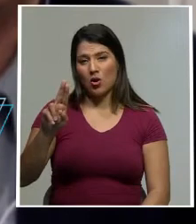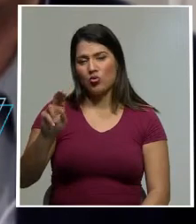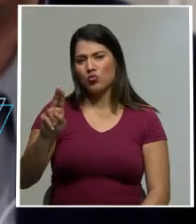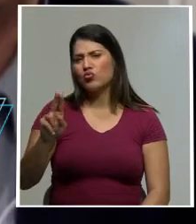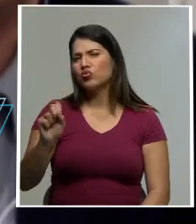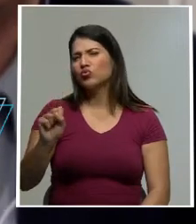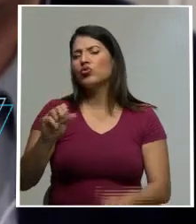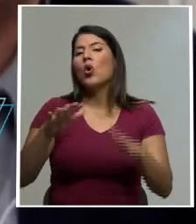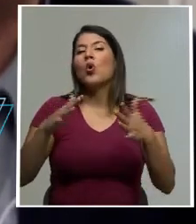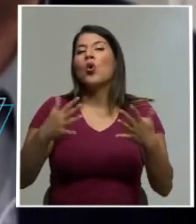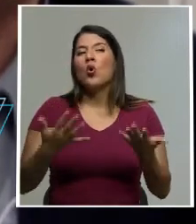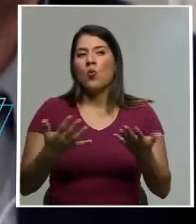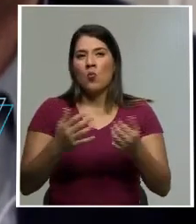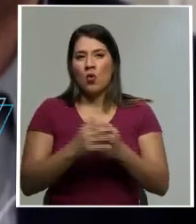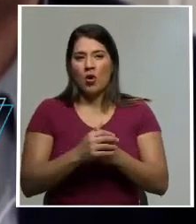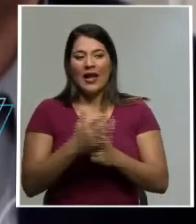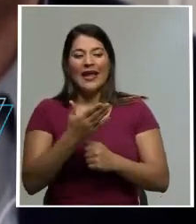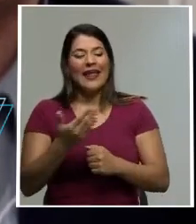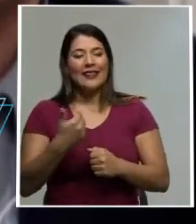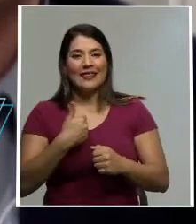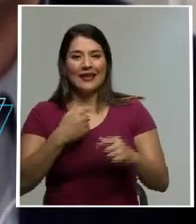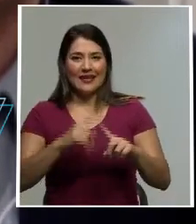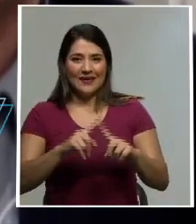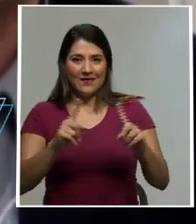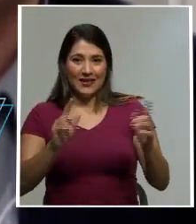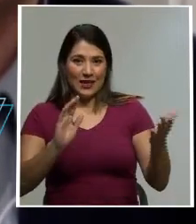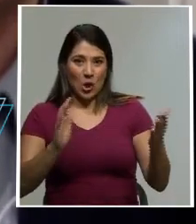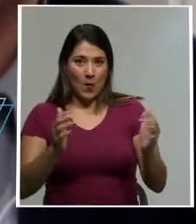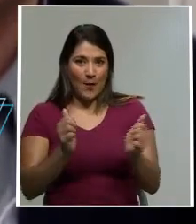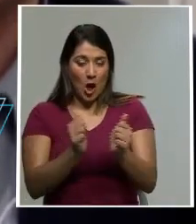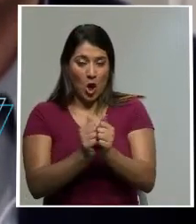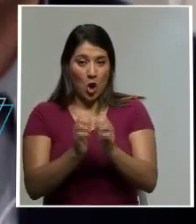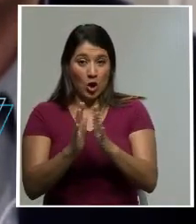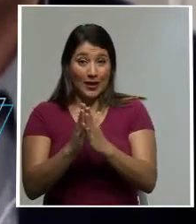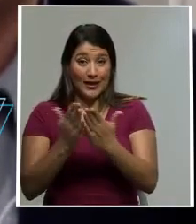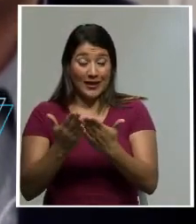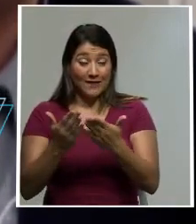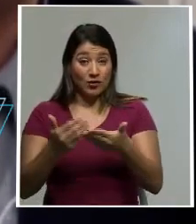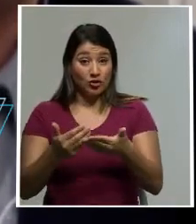anteriores que fueron de alguna manera